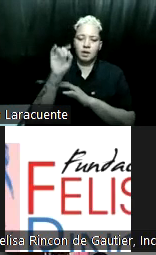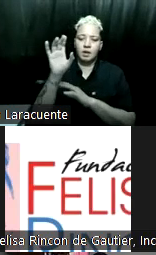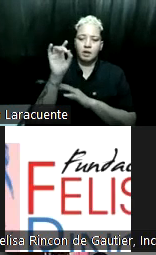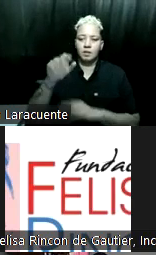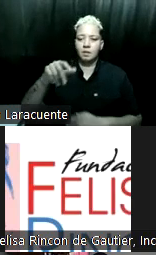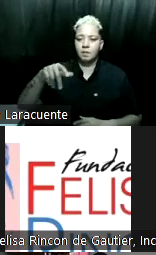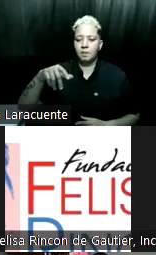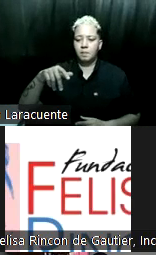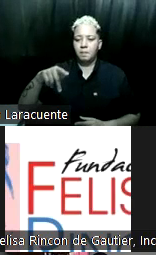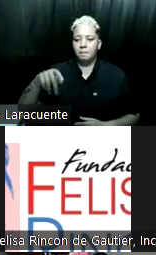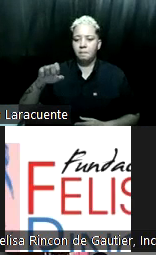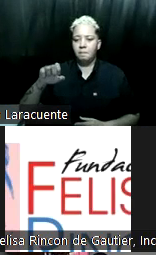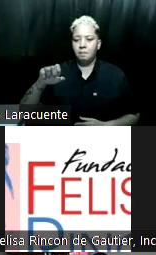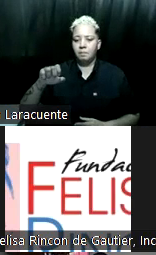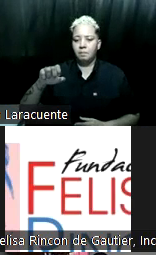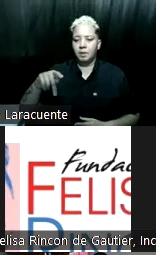Petín Cestero.